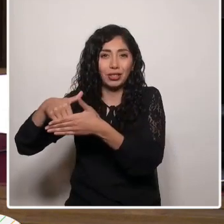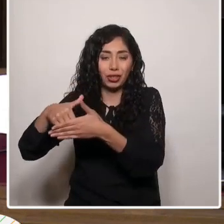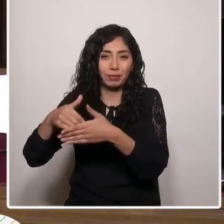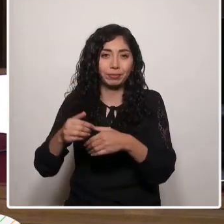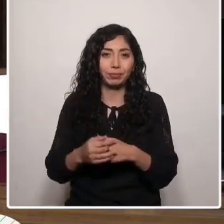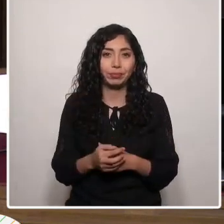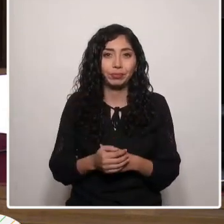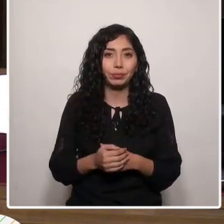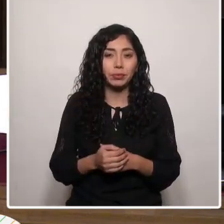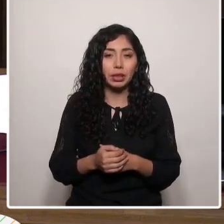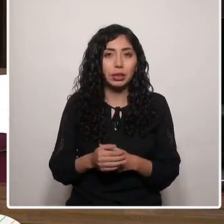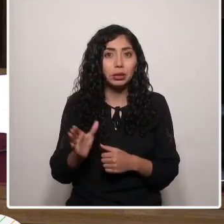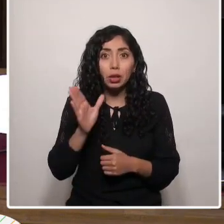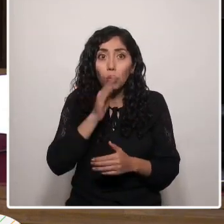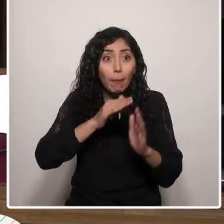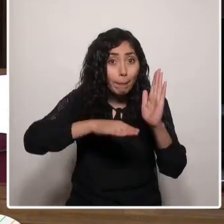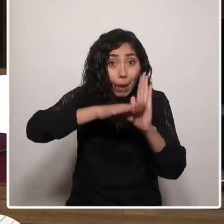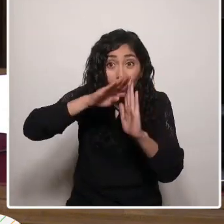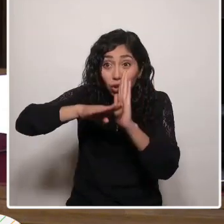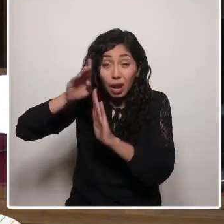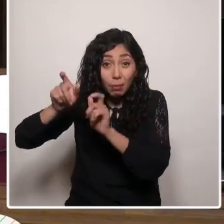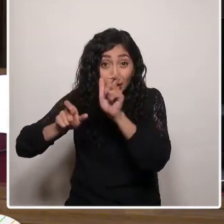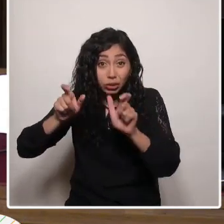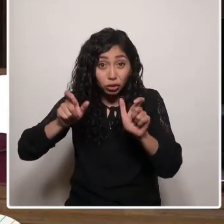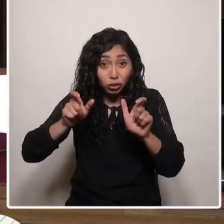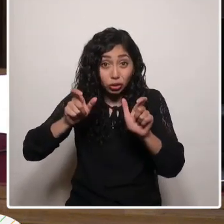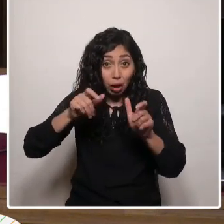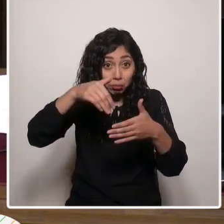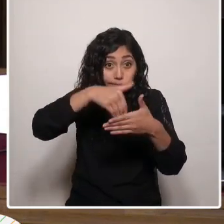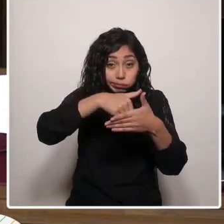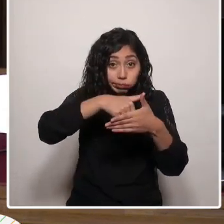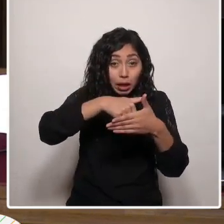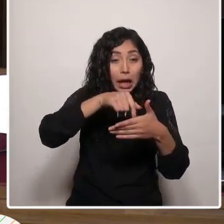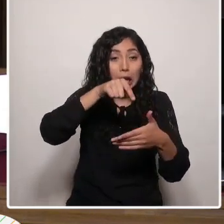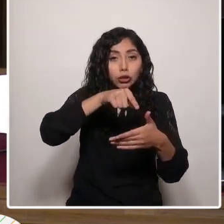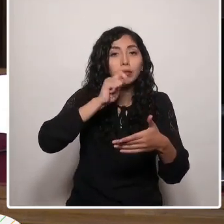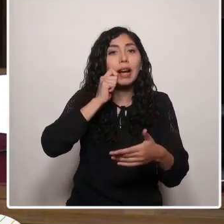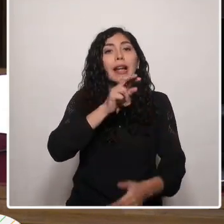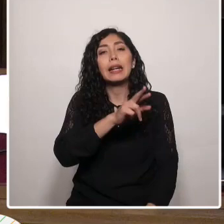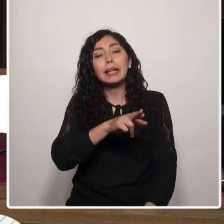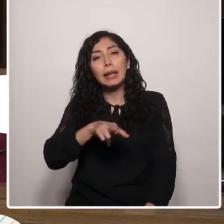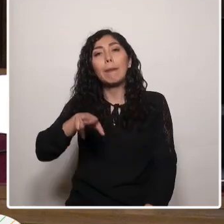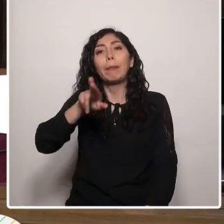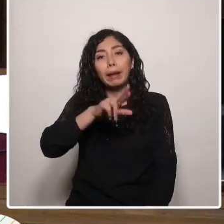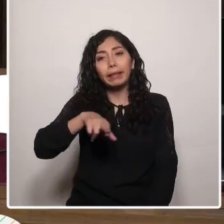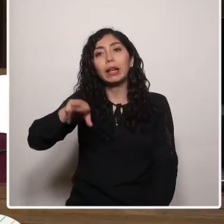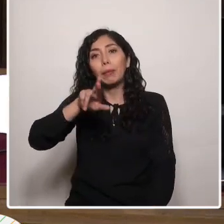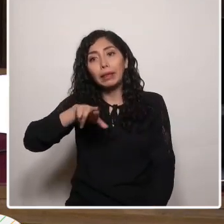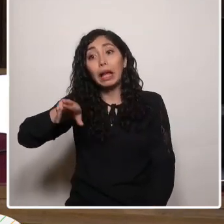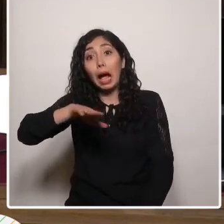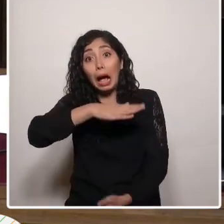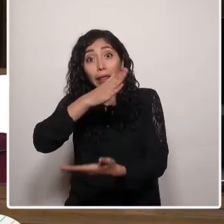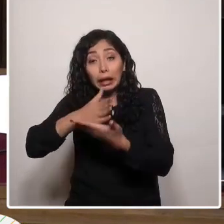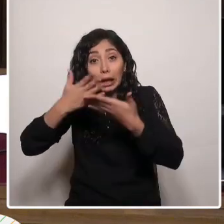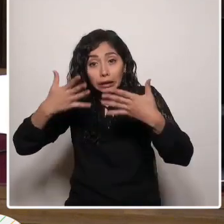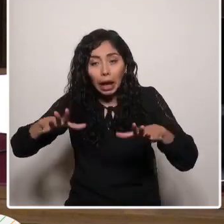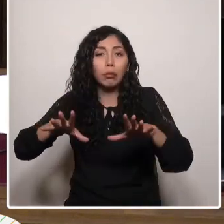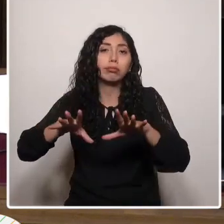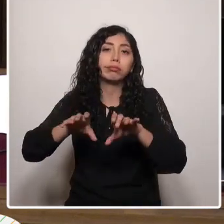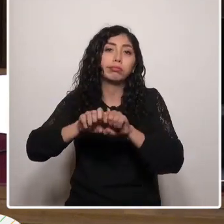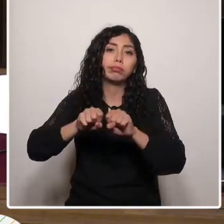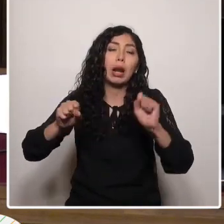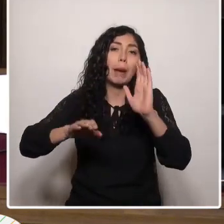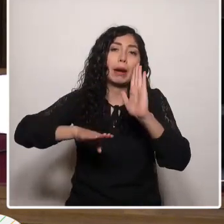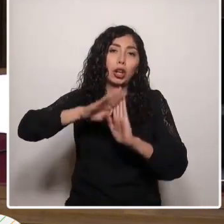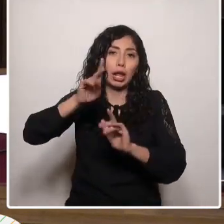Si no hay mayoría absoluta en la primera votación, esta se repetirá tantas veces como sea necesario hasta llegar a la